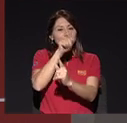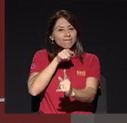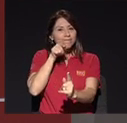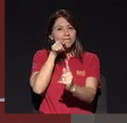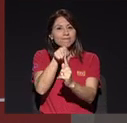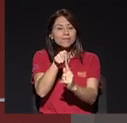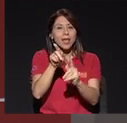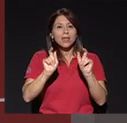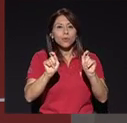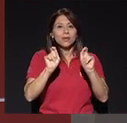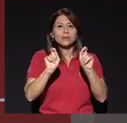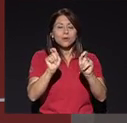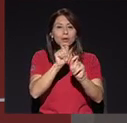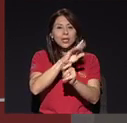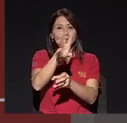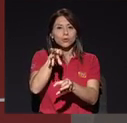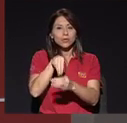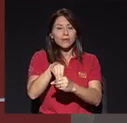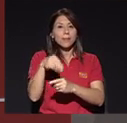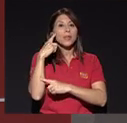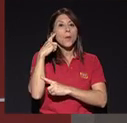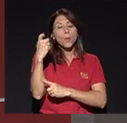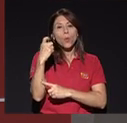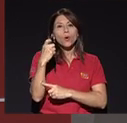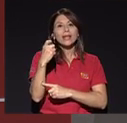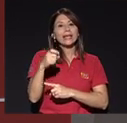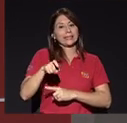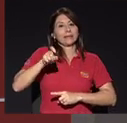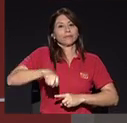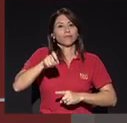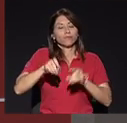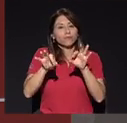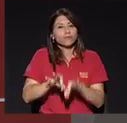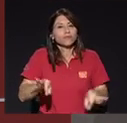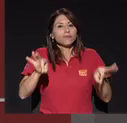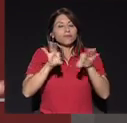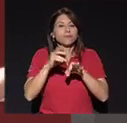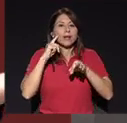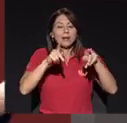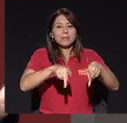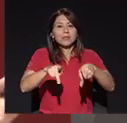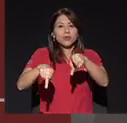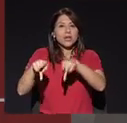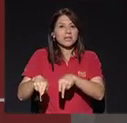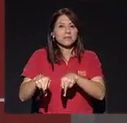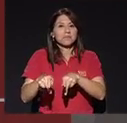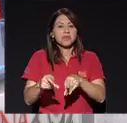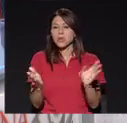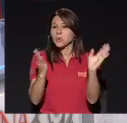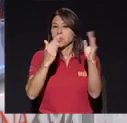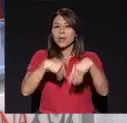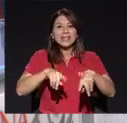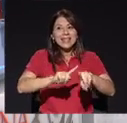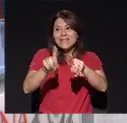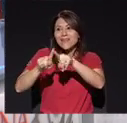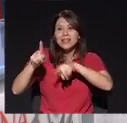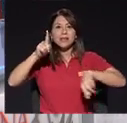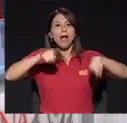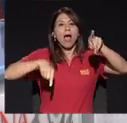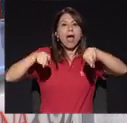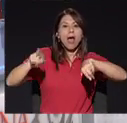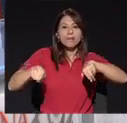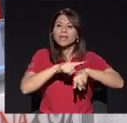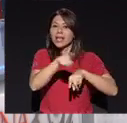inclusiva porque es fundamental para las personas, ¿verdad?, sin distingos de ningún tipo, tener acceso